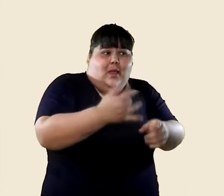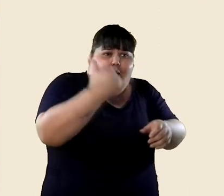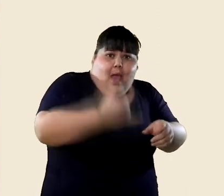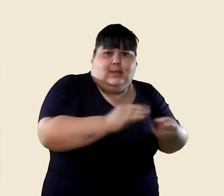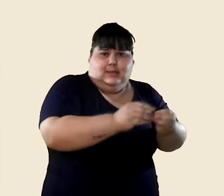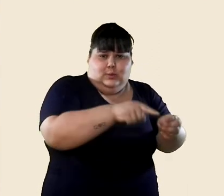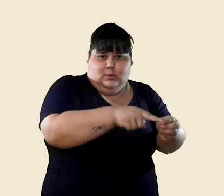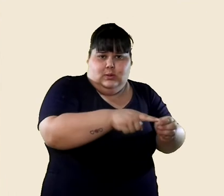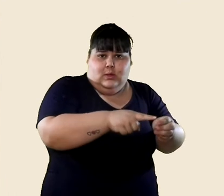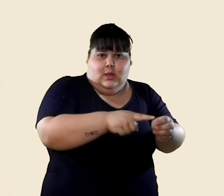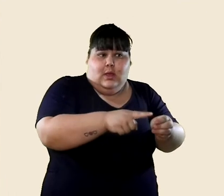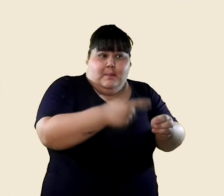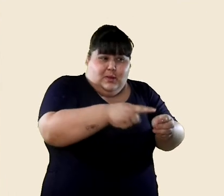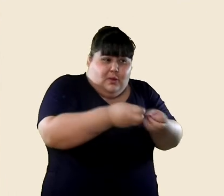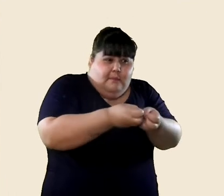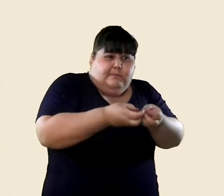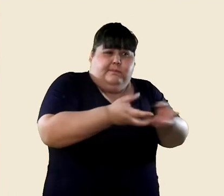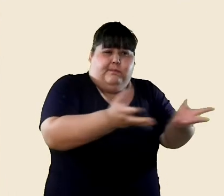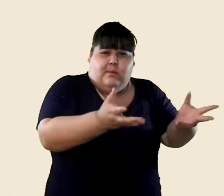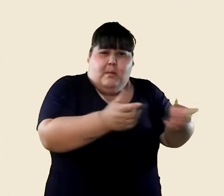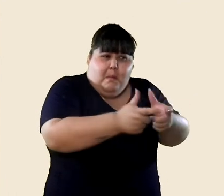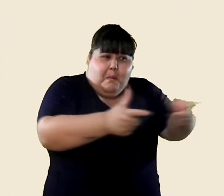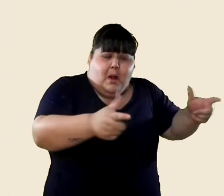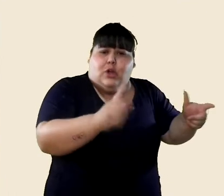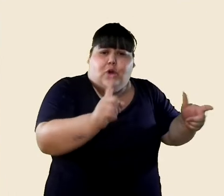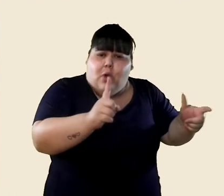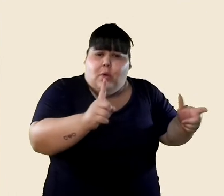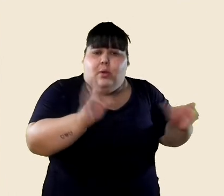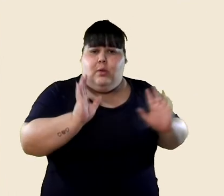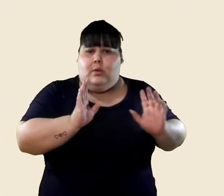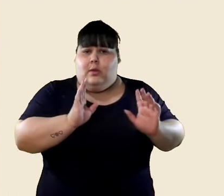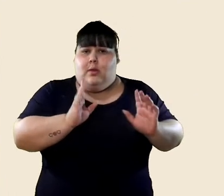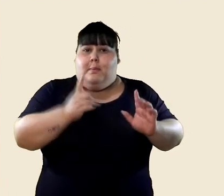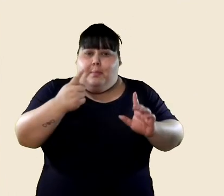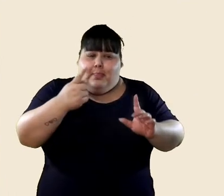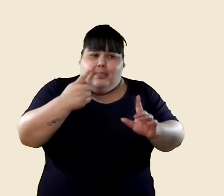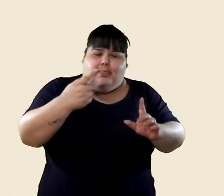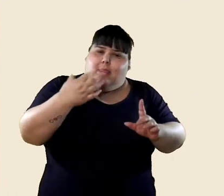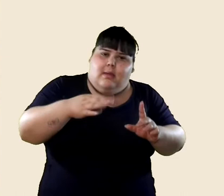Lo más común es lo que nos pasó a todos. Entonces poder verlo y contextualizarlo